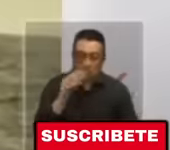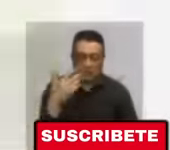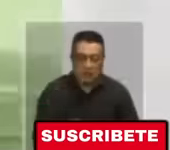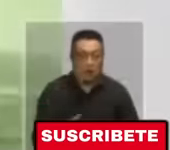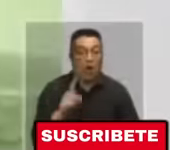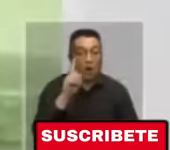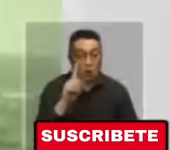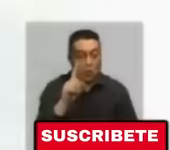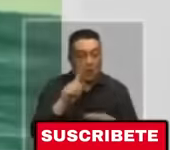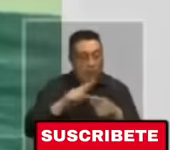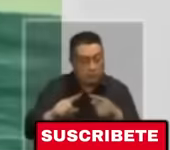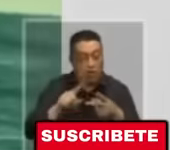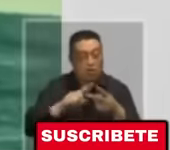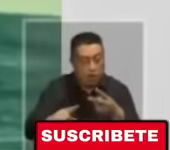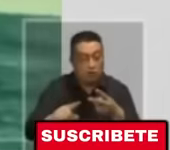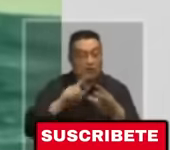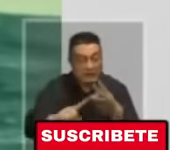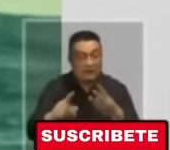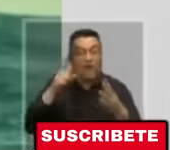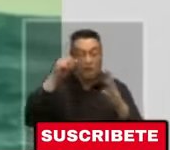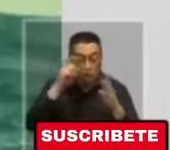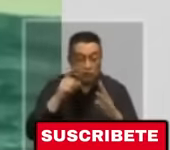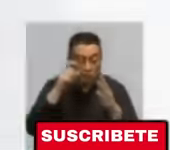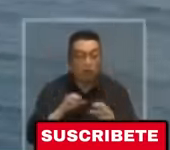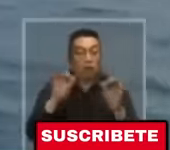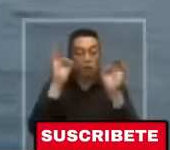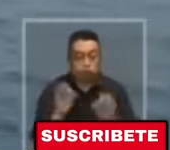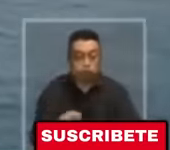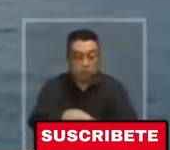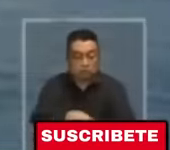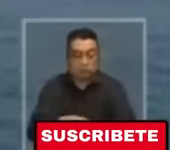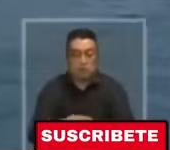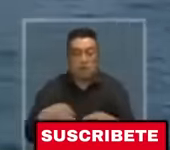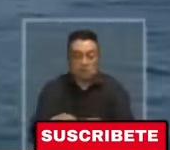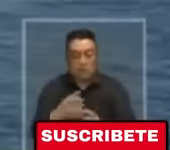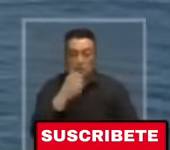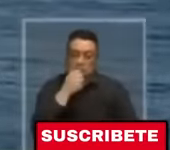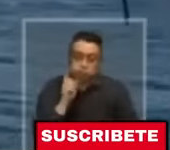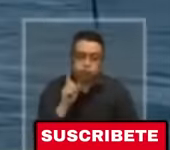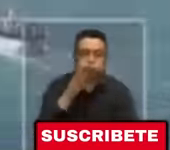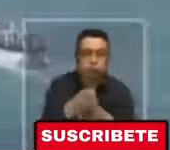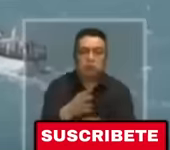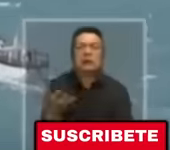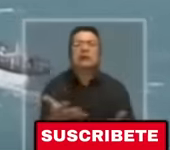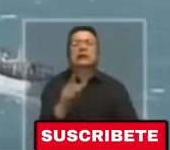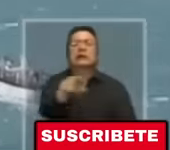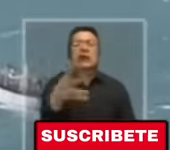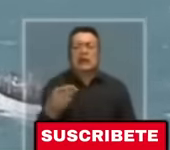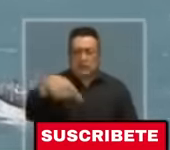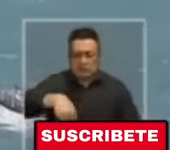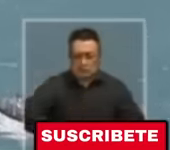Una, dos y tres fotos fueron suficientes para que la Armada los contactara y les preguntara qué hacían en territorio